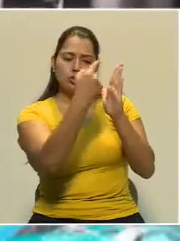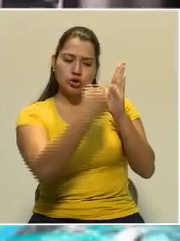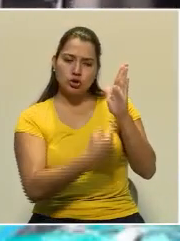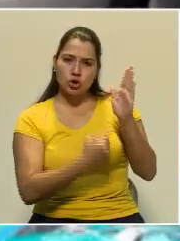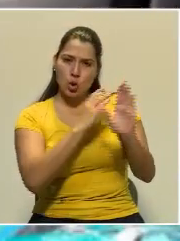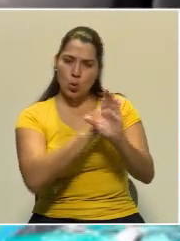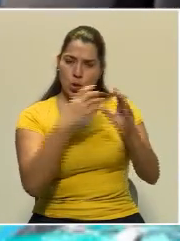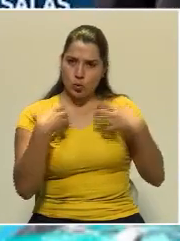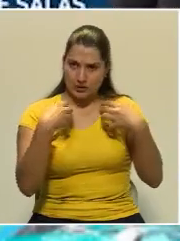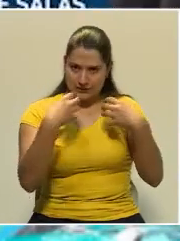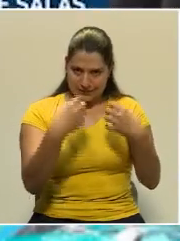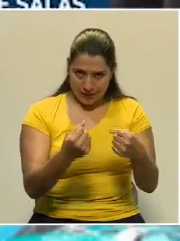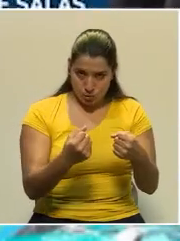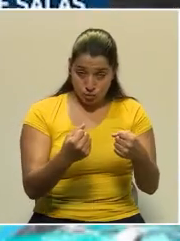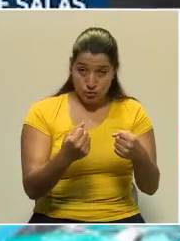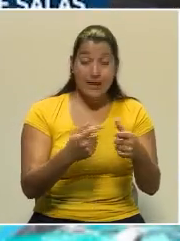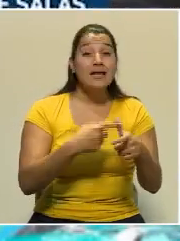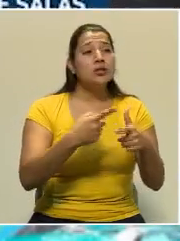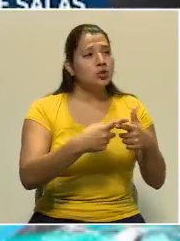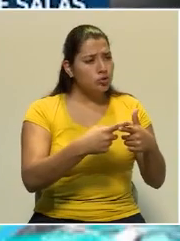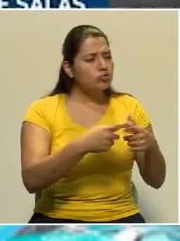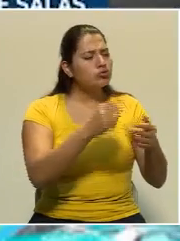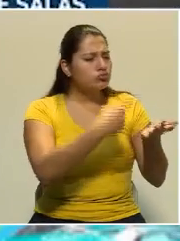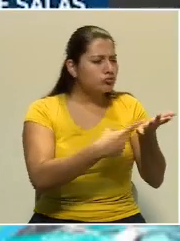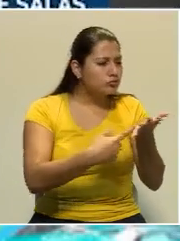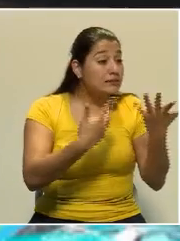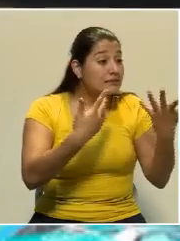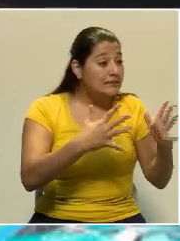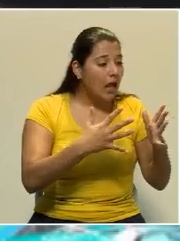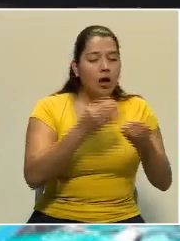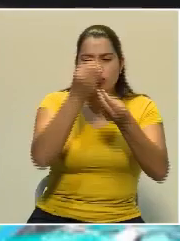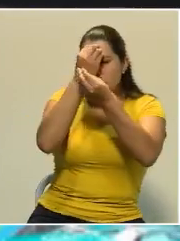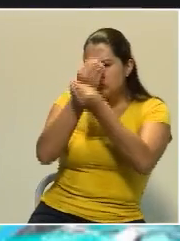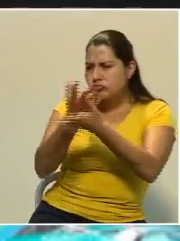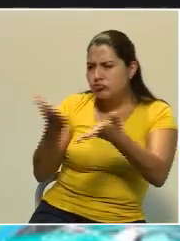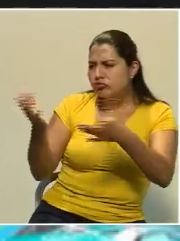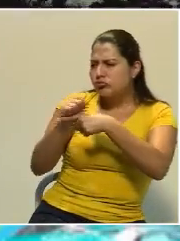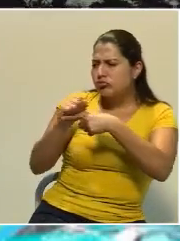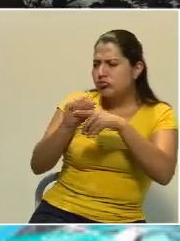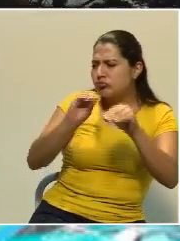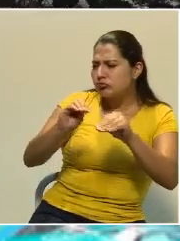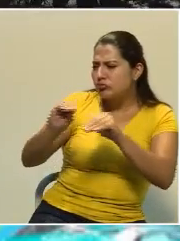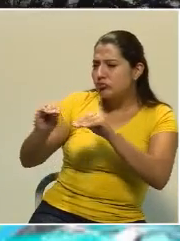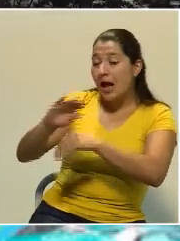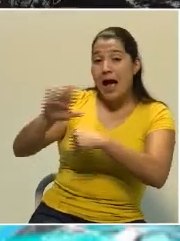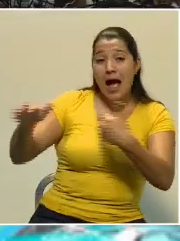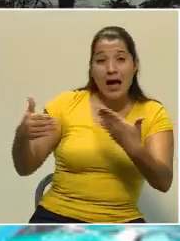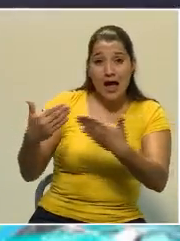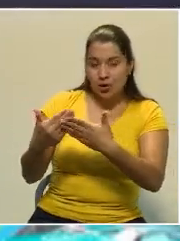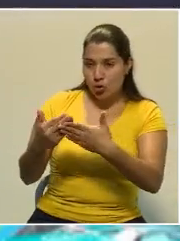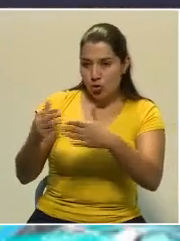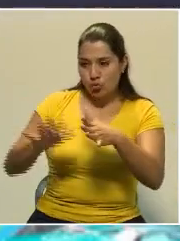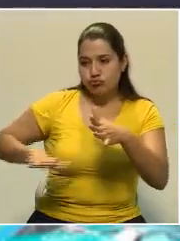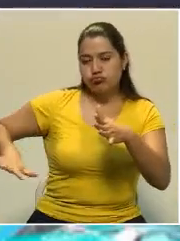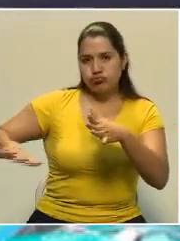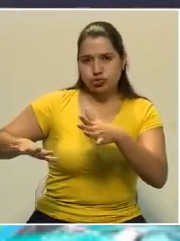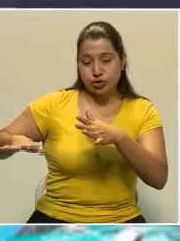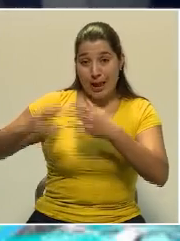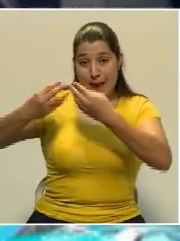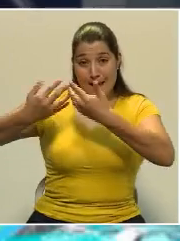la capacitación a todos los subsectores. Desde hace semanas estamos capacitando al sector, a los